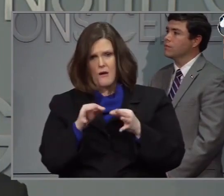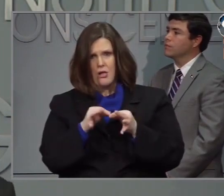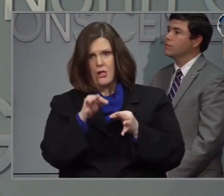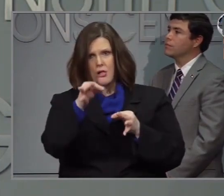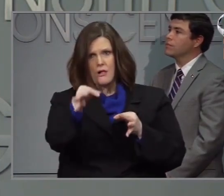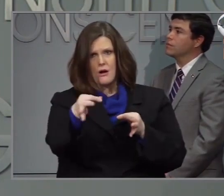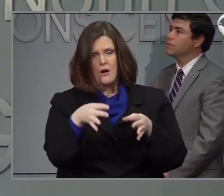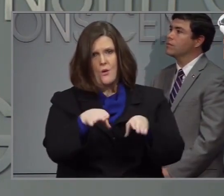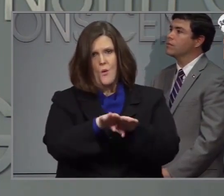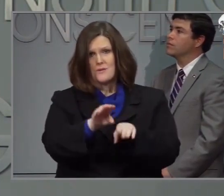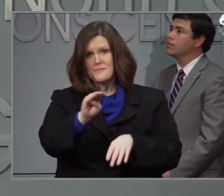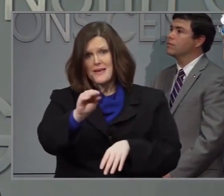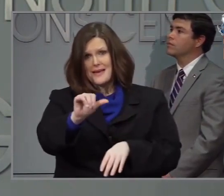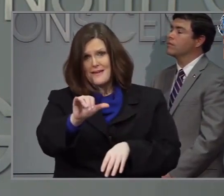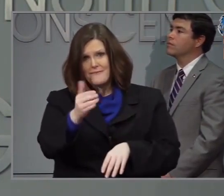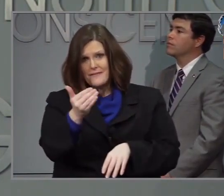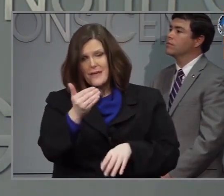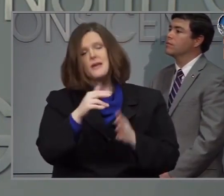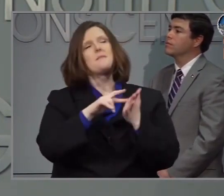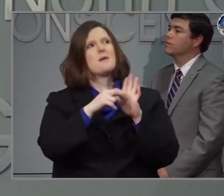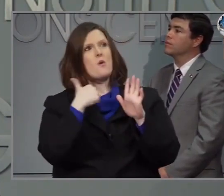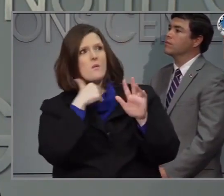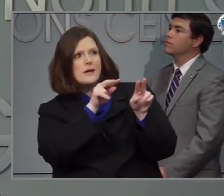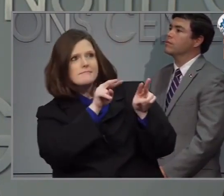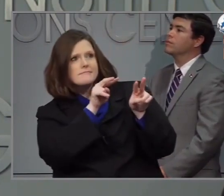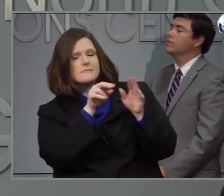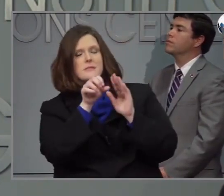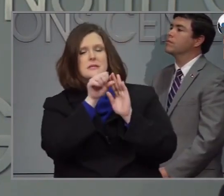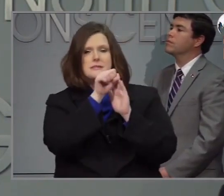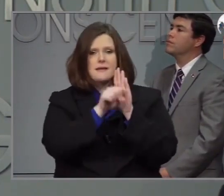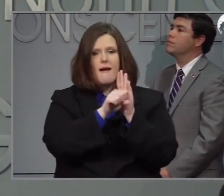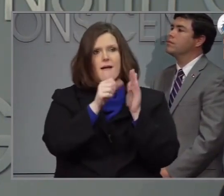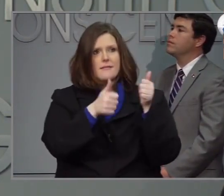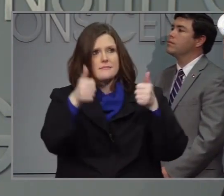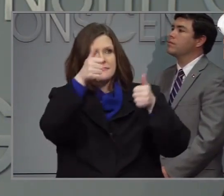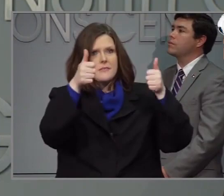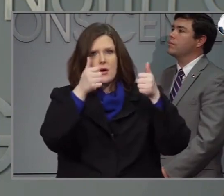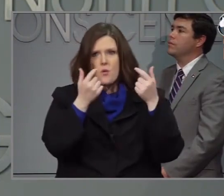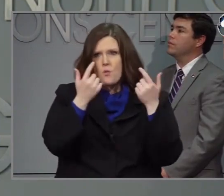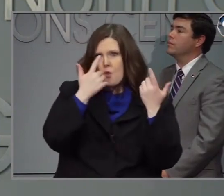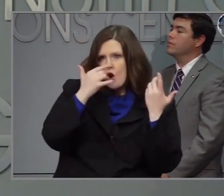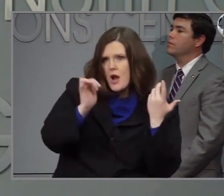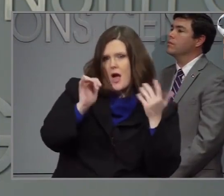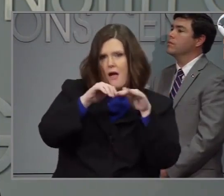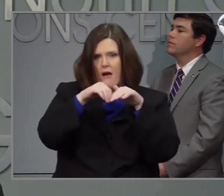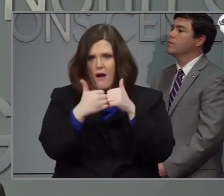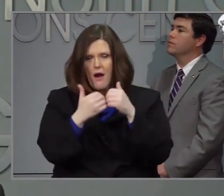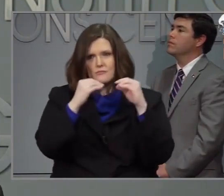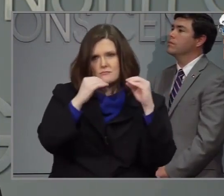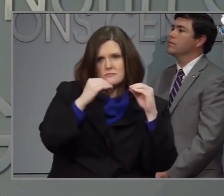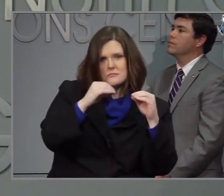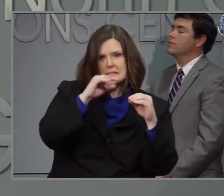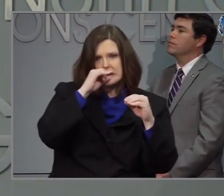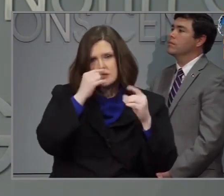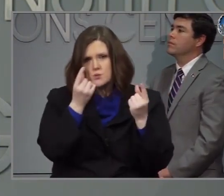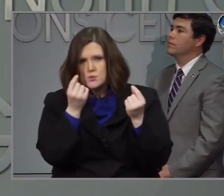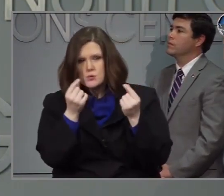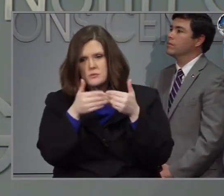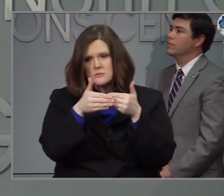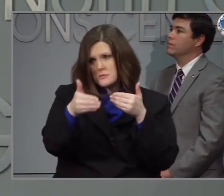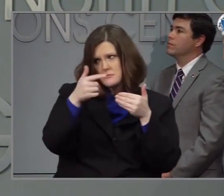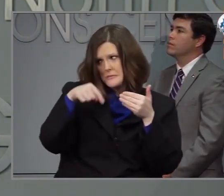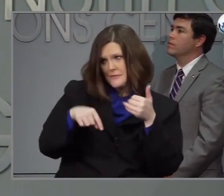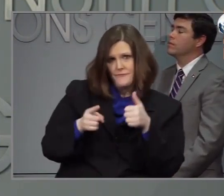vemos nosotros los líderes estatales van a dar guías para las escuelas de cómo se va a ver la instrucción